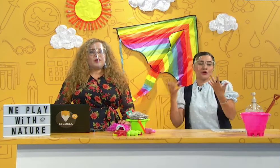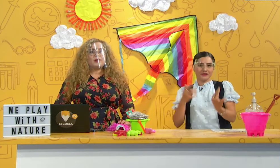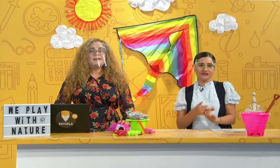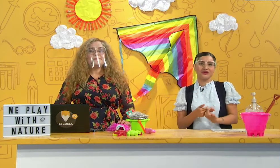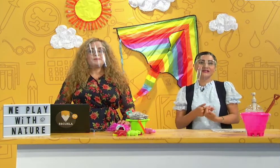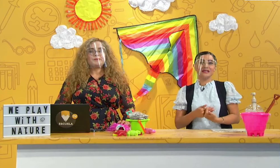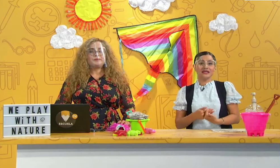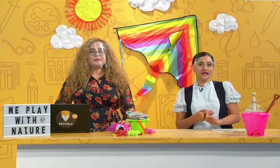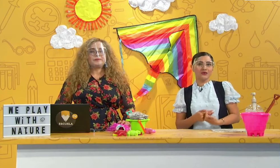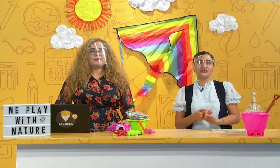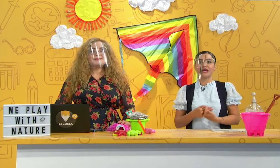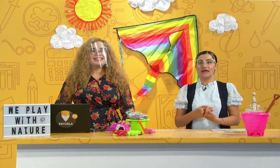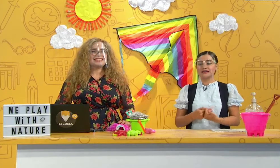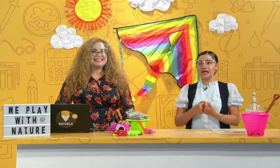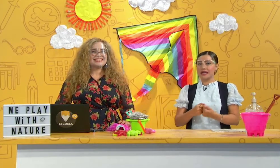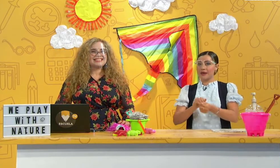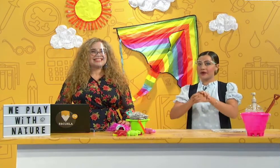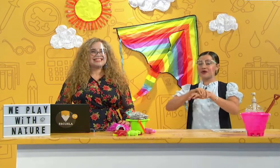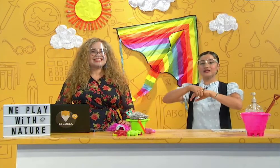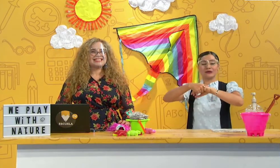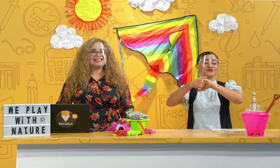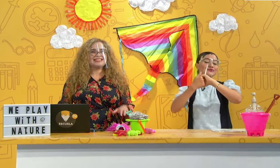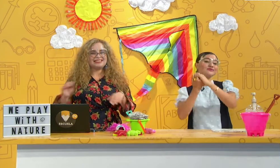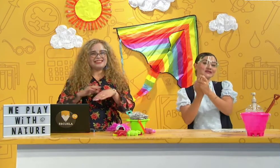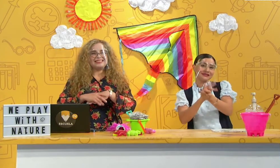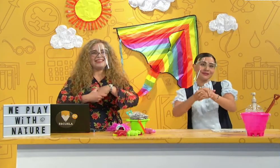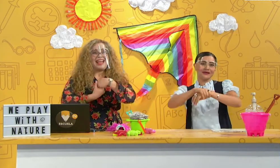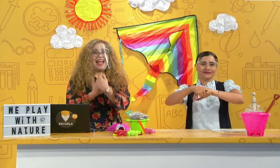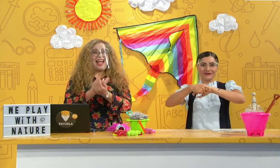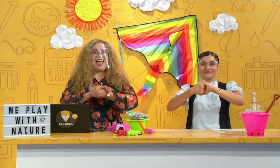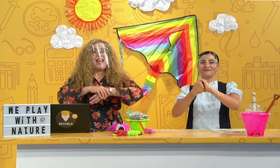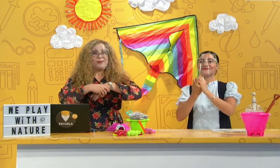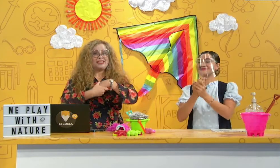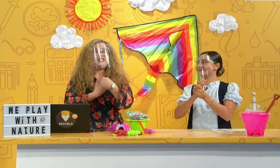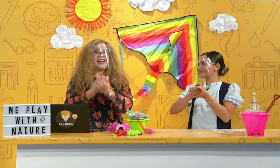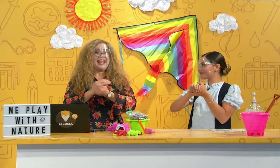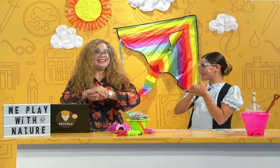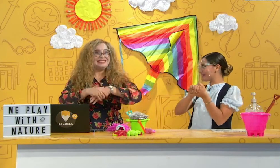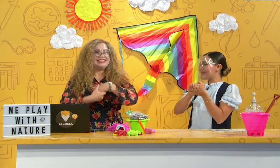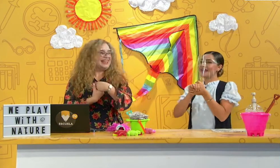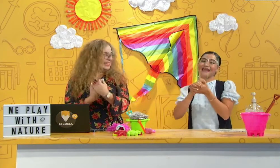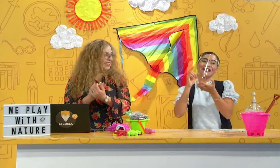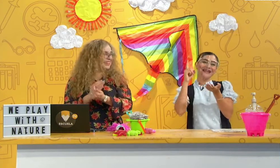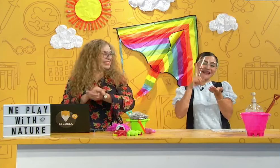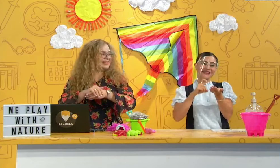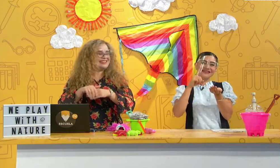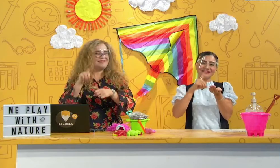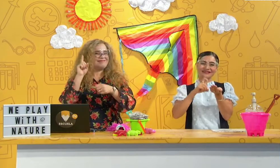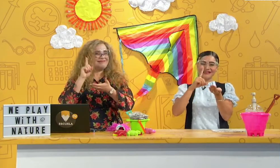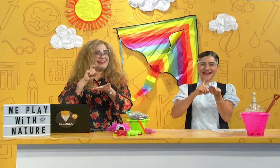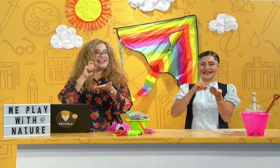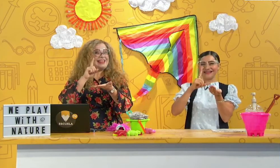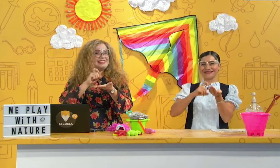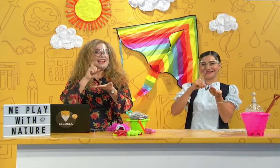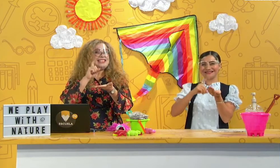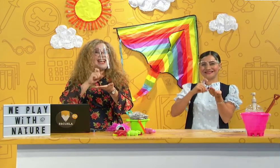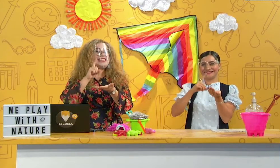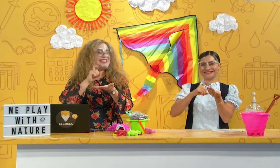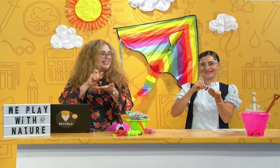darles las recomendaciones de salud, que es el lavarnos las manos constantemente. Wash your hands. El gel